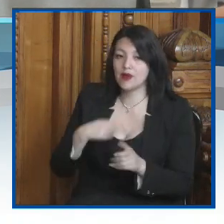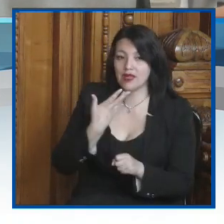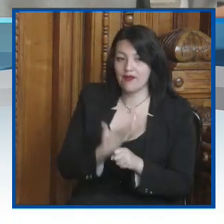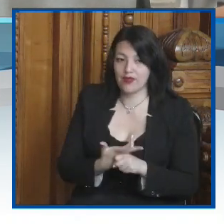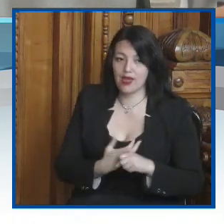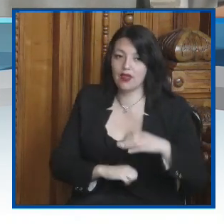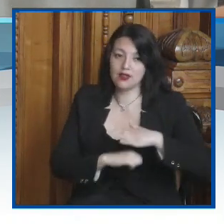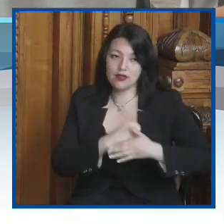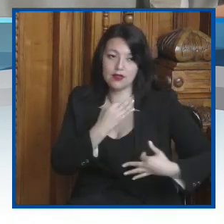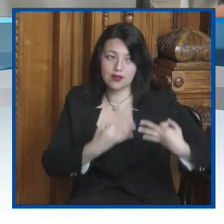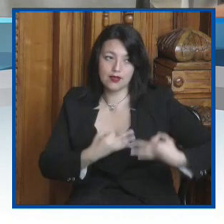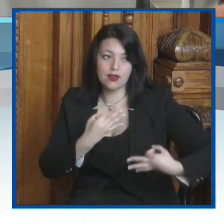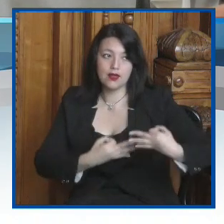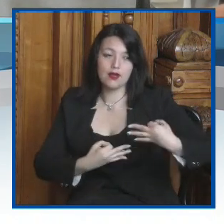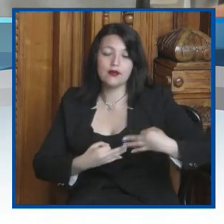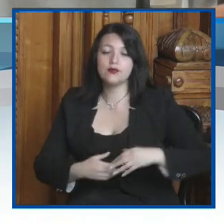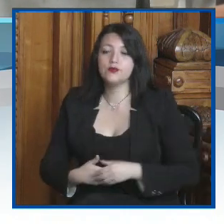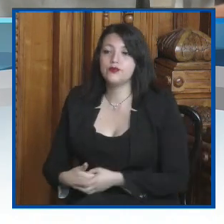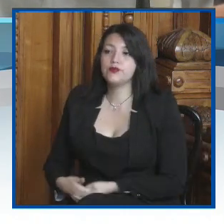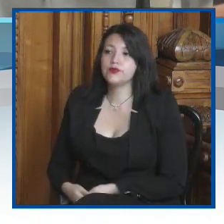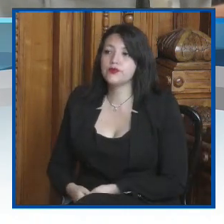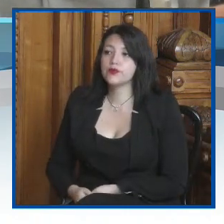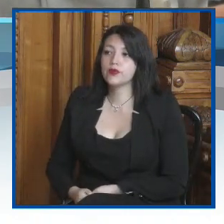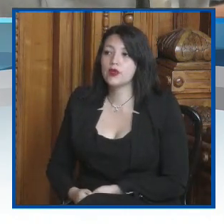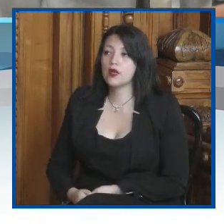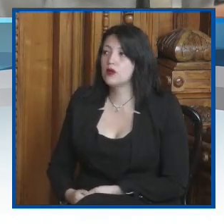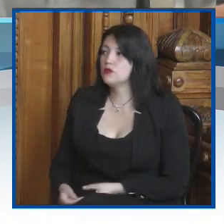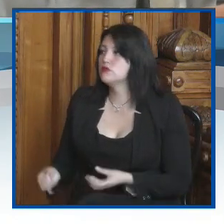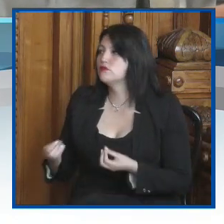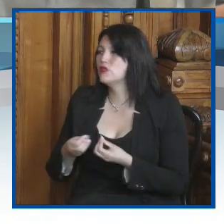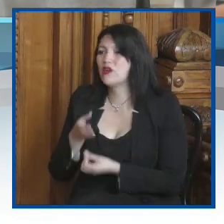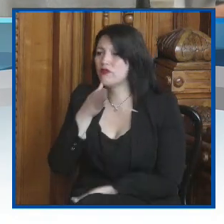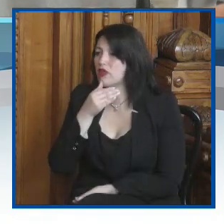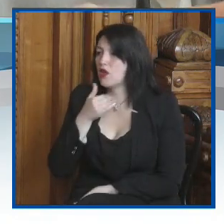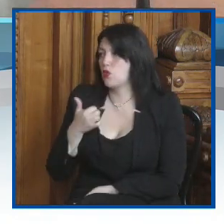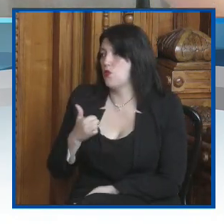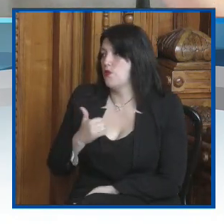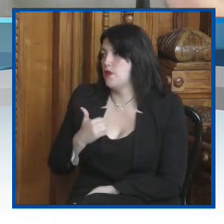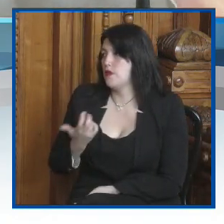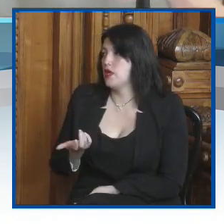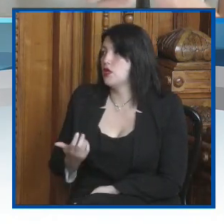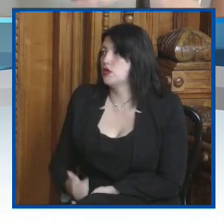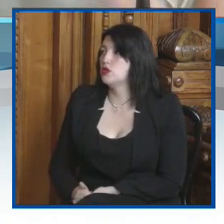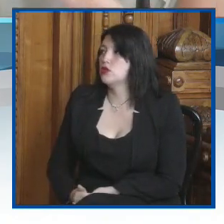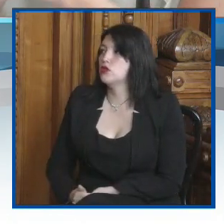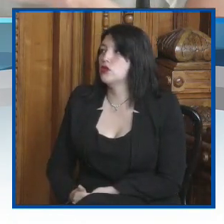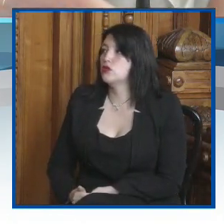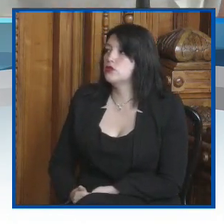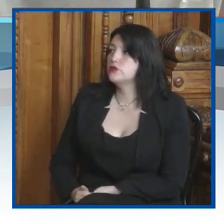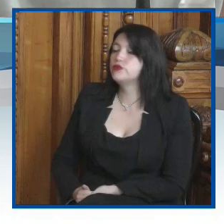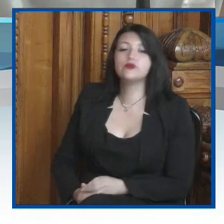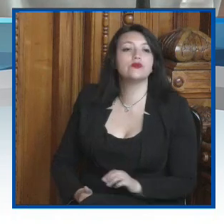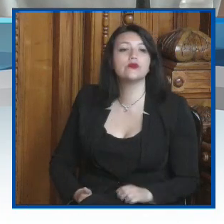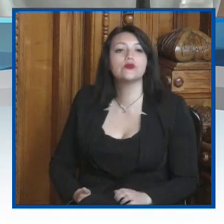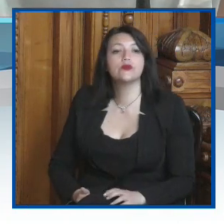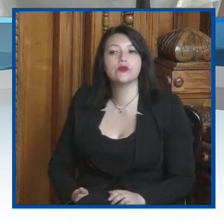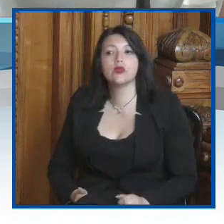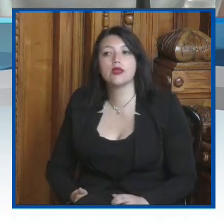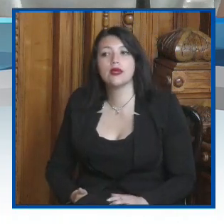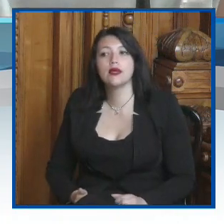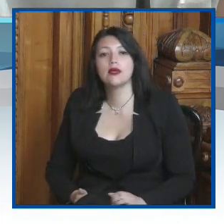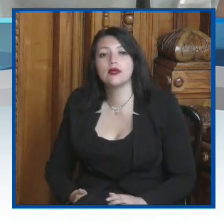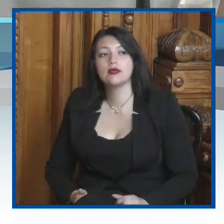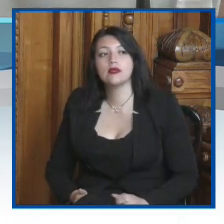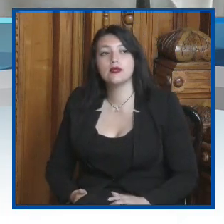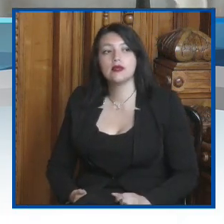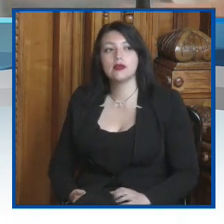hacerlas orales. Y teníamos un montón de incumplimiento. ¿Por qué? Porque nos sacábamos por escrito, el policía iba,